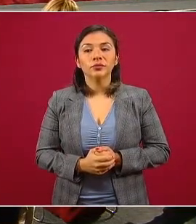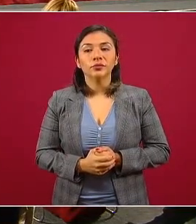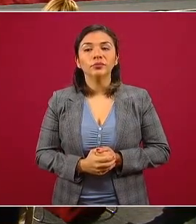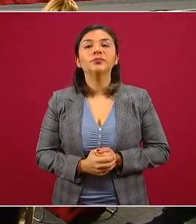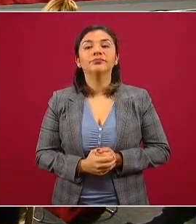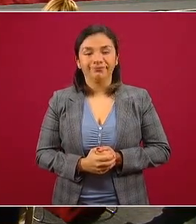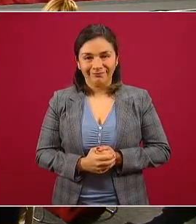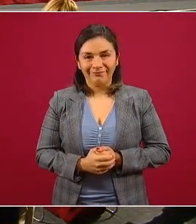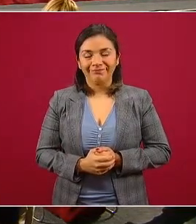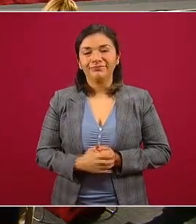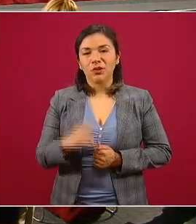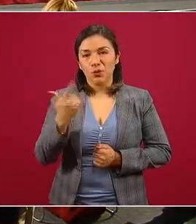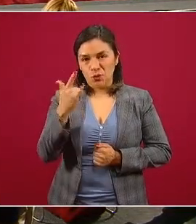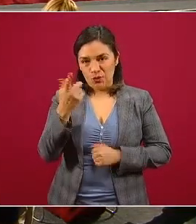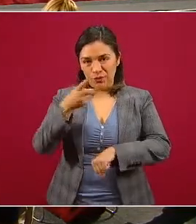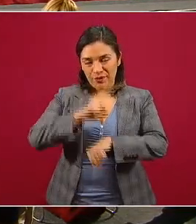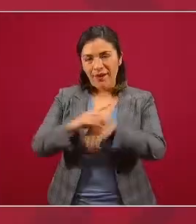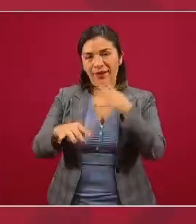De julio.